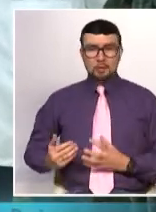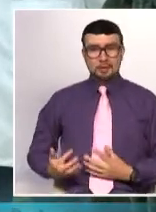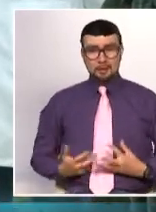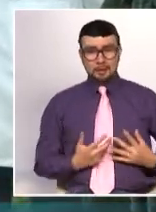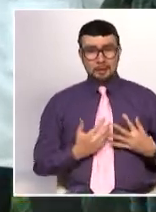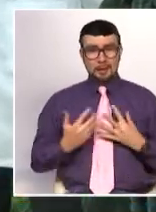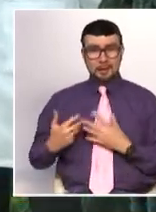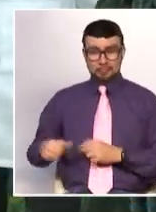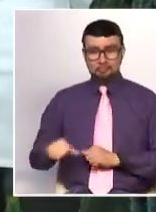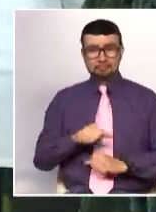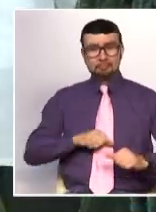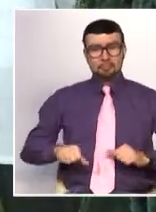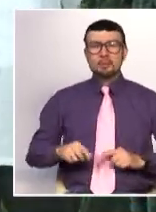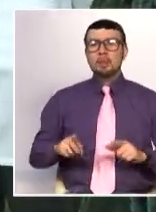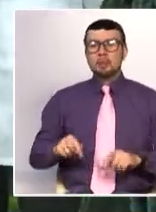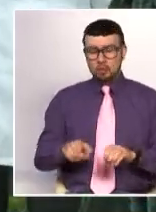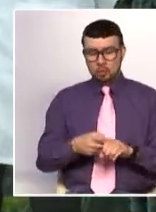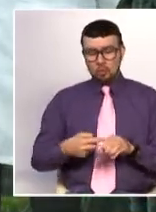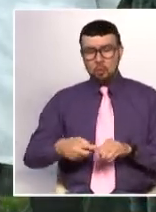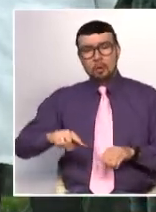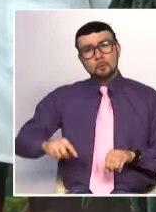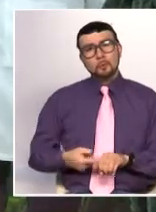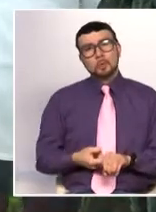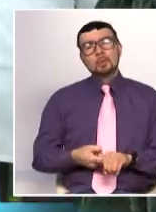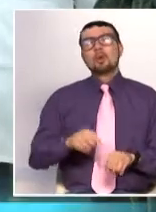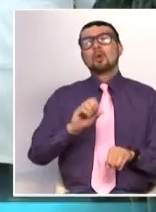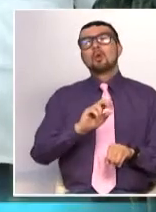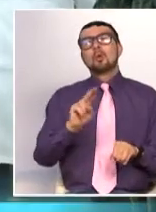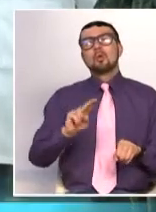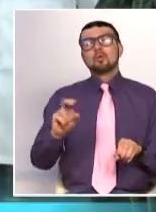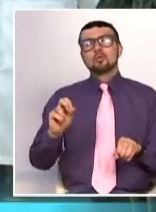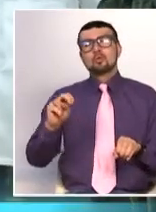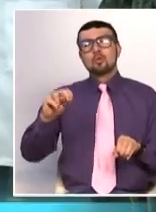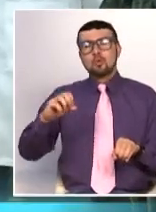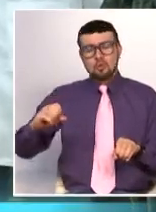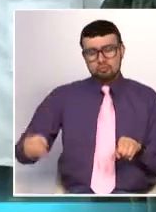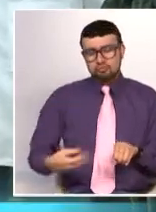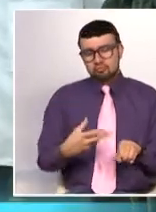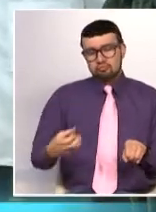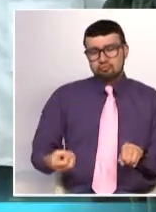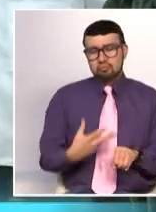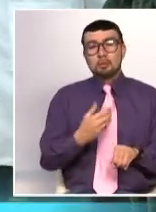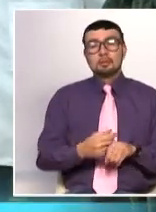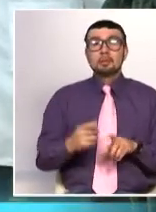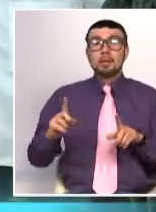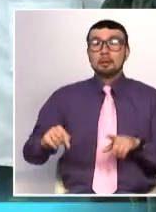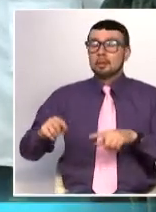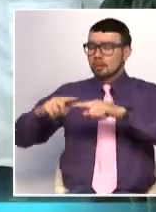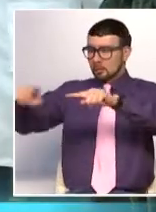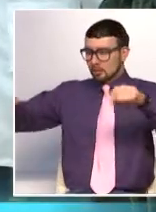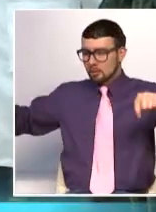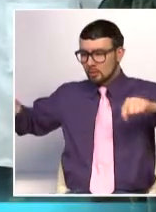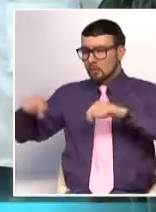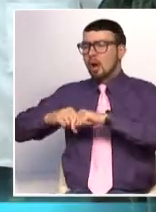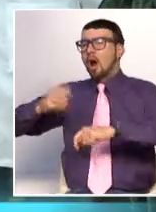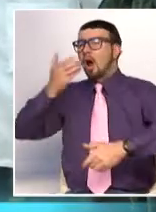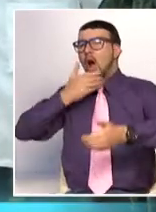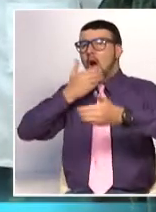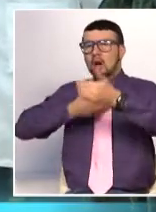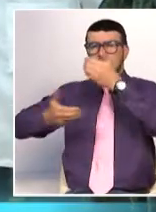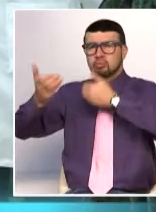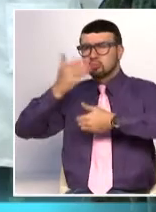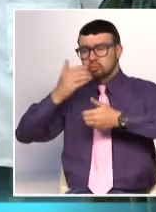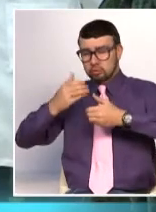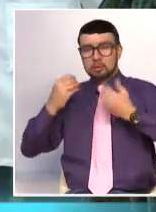de ozono rectal con sueros y con cámaras de vapor con infrarrojos que nos ayudan a drenar ya